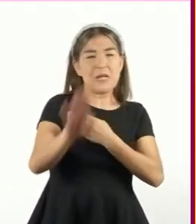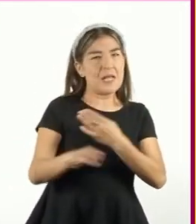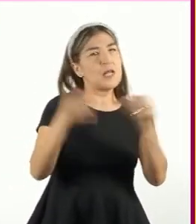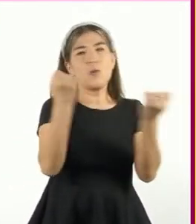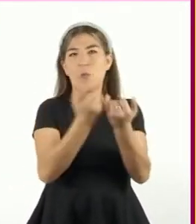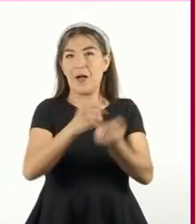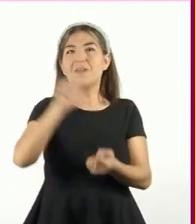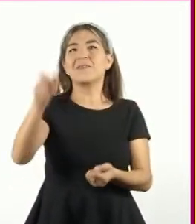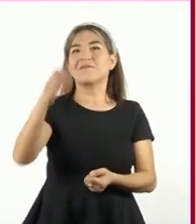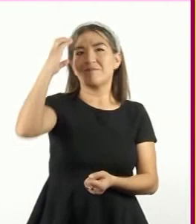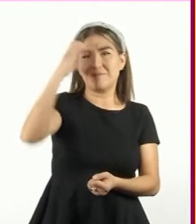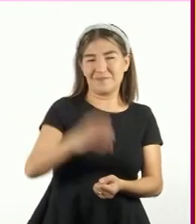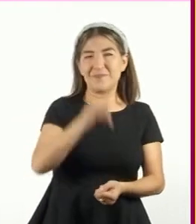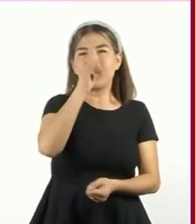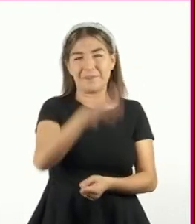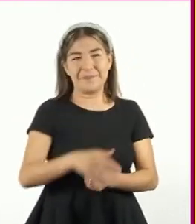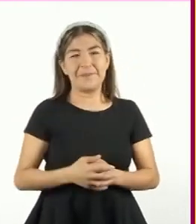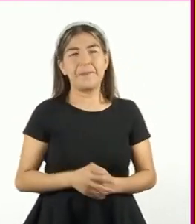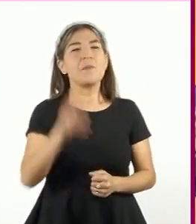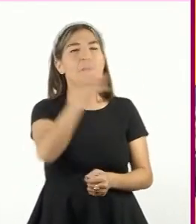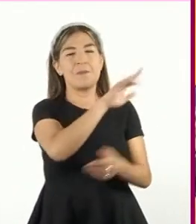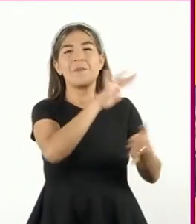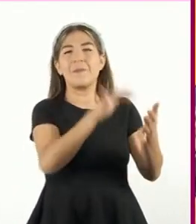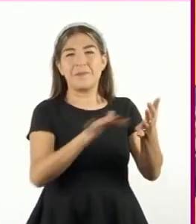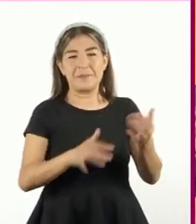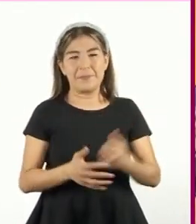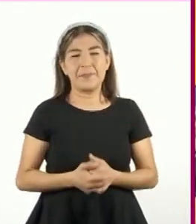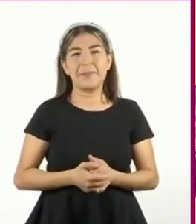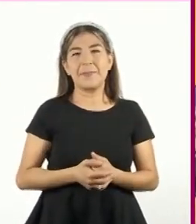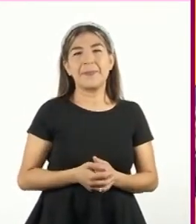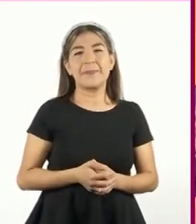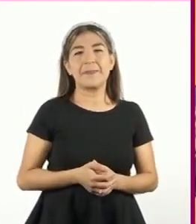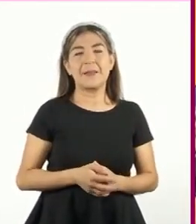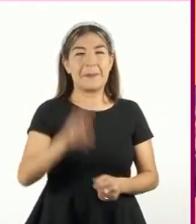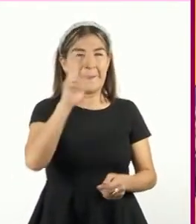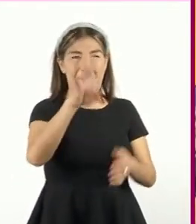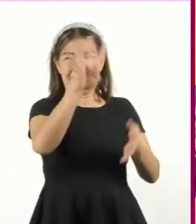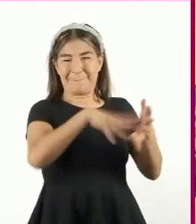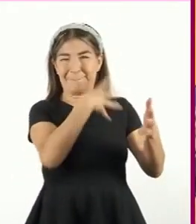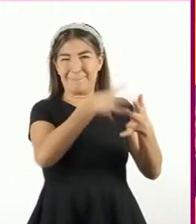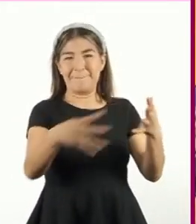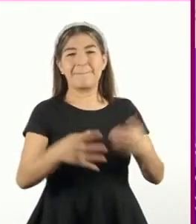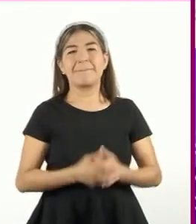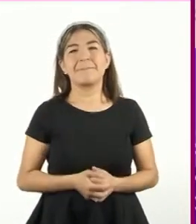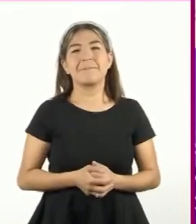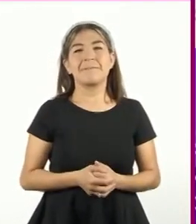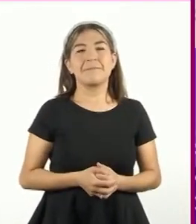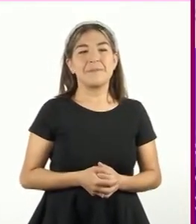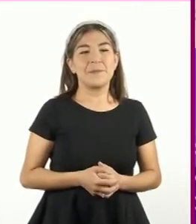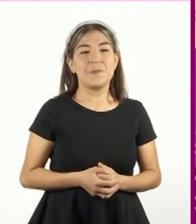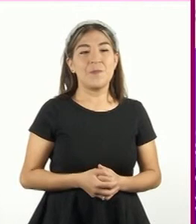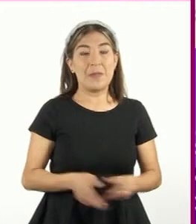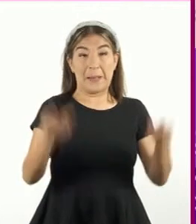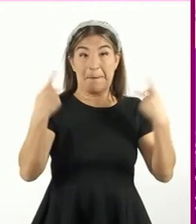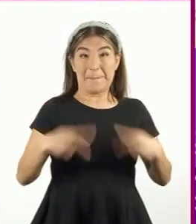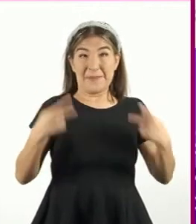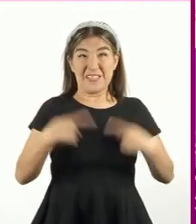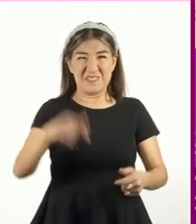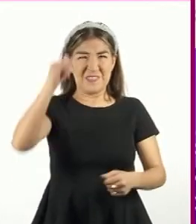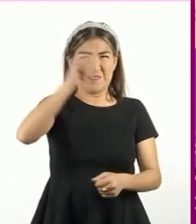agresivas. ¿Puedes leerlas, Enrique? De acuerdo con la tabla, una persona agresiva